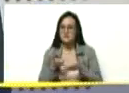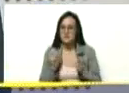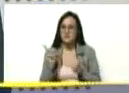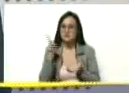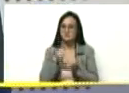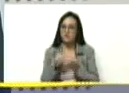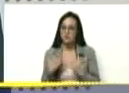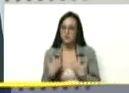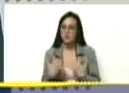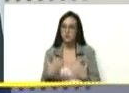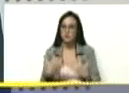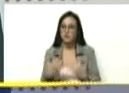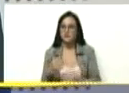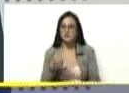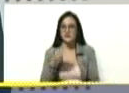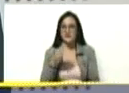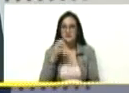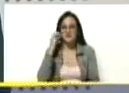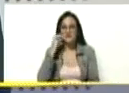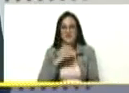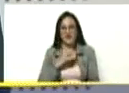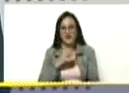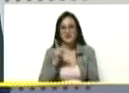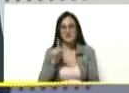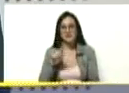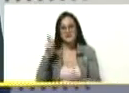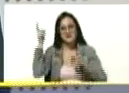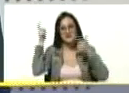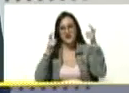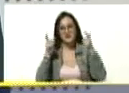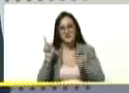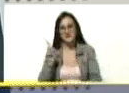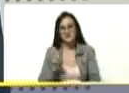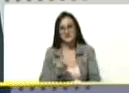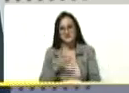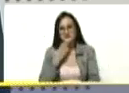ante la presencia de Fidel Castro y de Hugo Chávez.